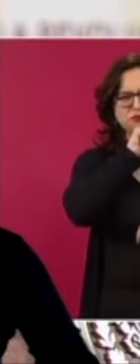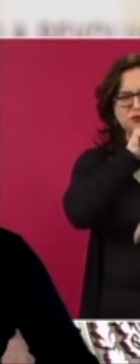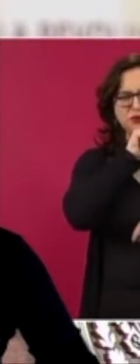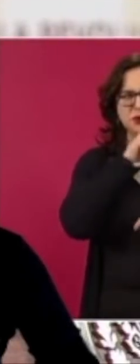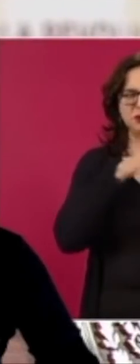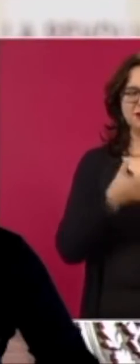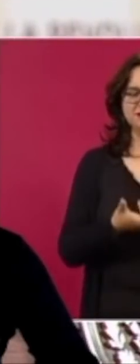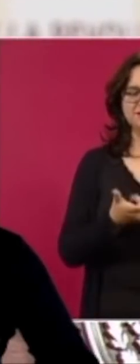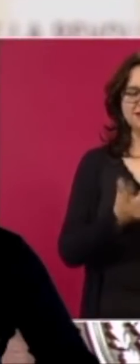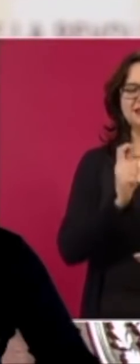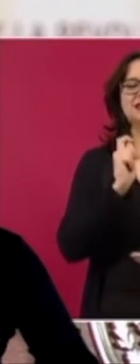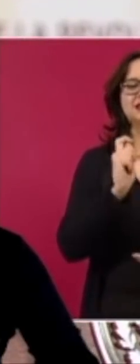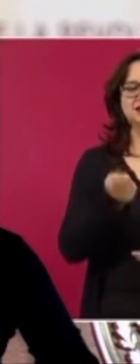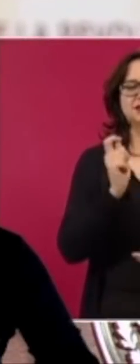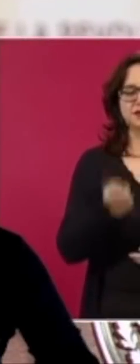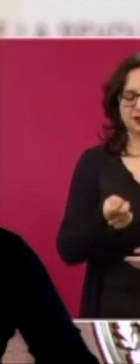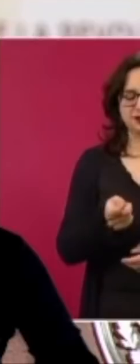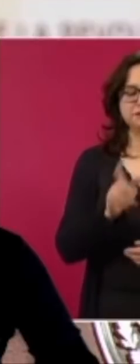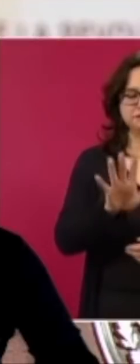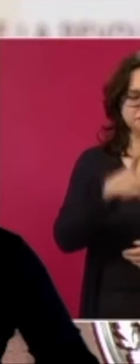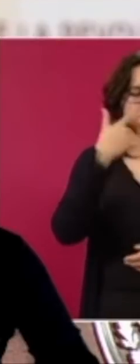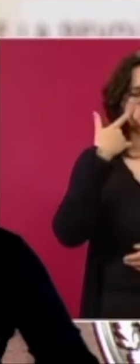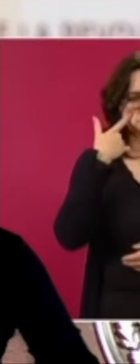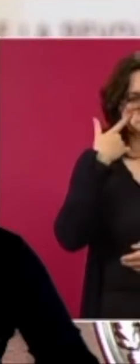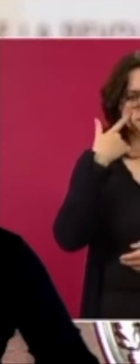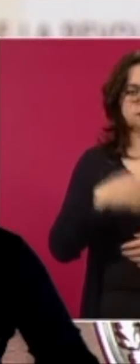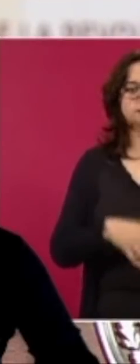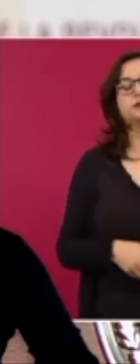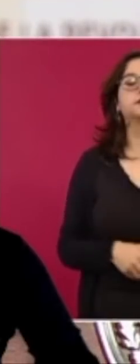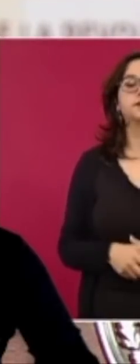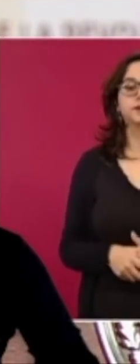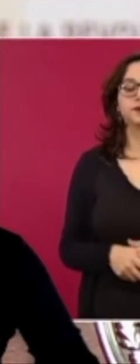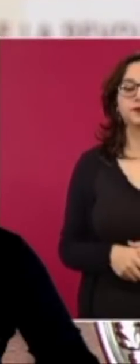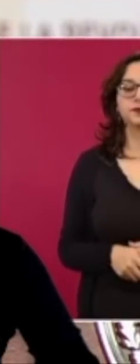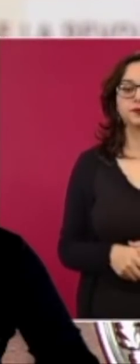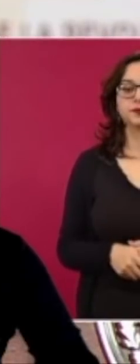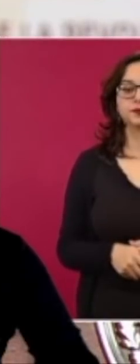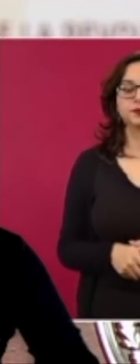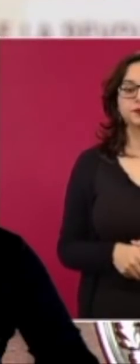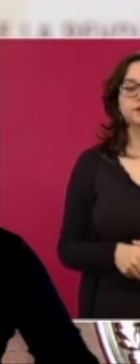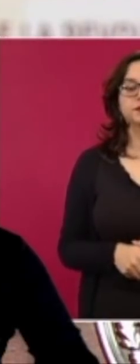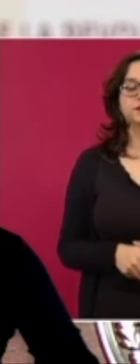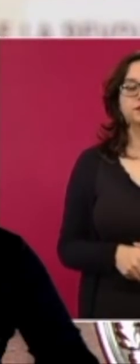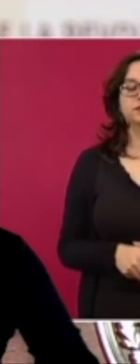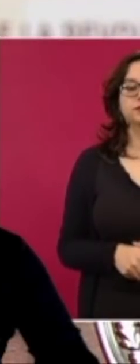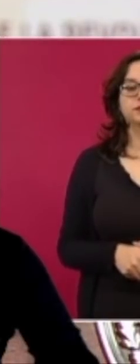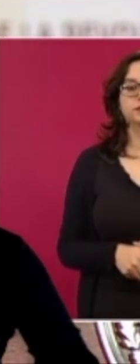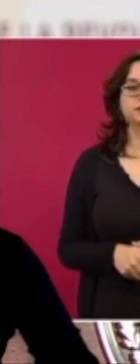Tengo la responsabilidad de actuar